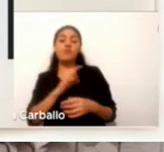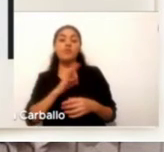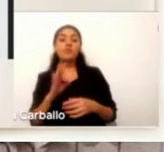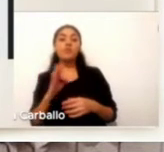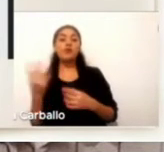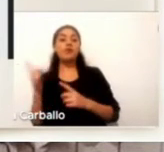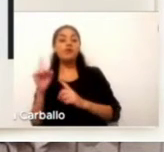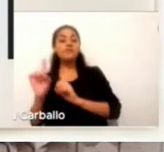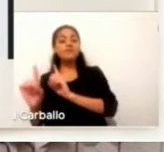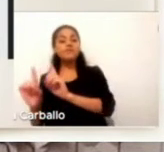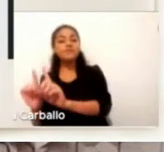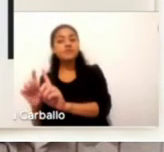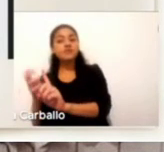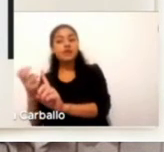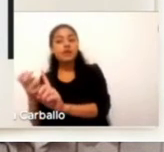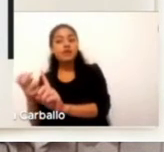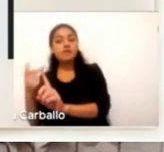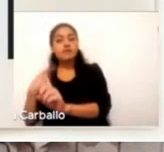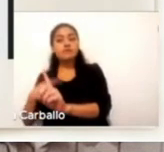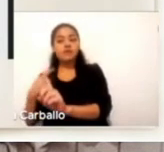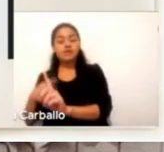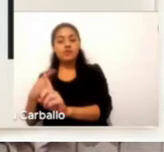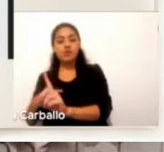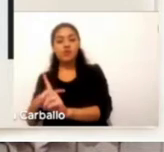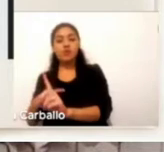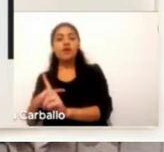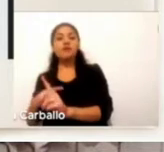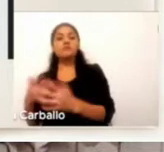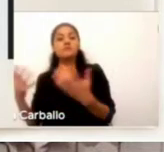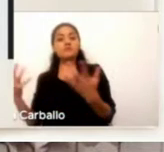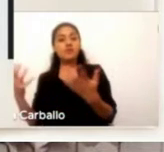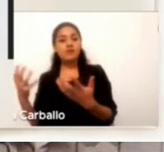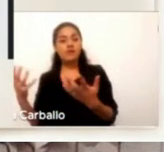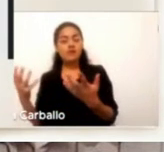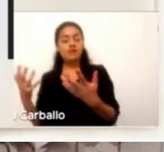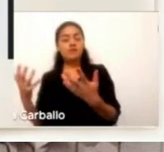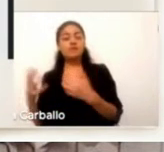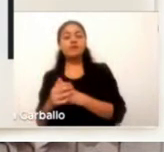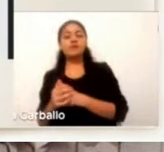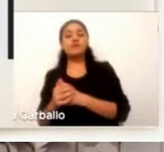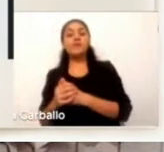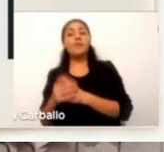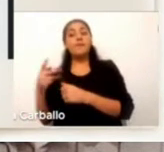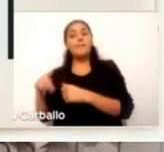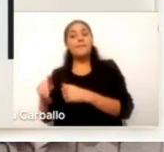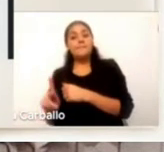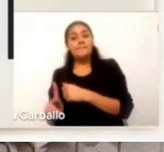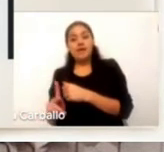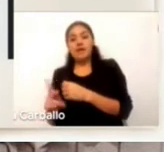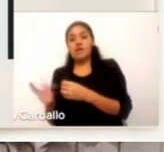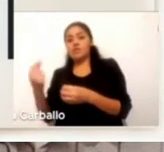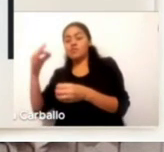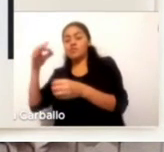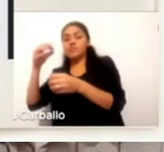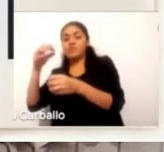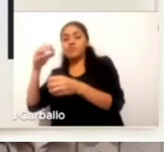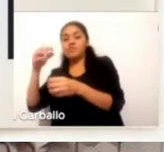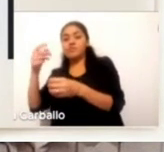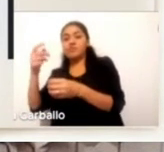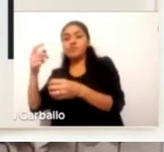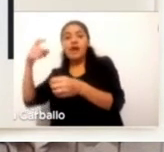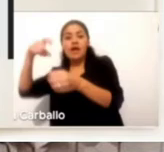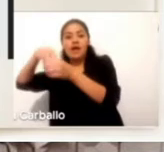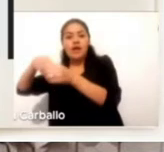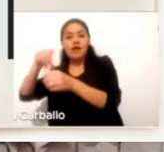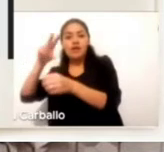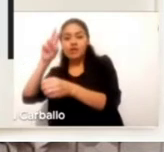sufragio son electores que se encuentran en tránsito, es decir, que no pertenecen a la sección electoral en la que está instalada la mesa receptora.